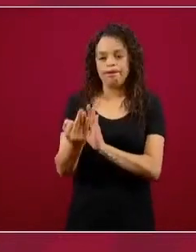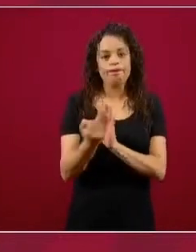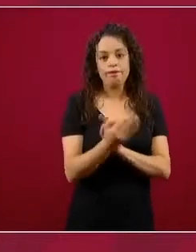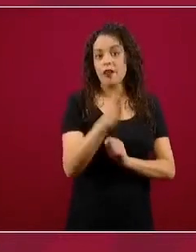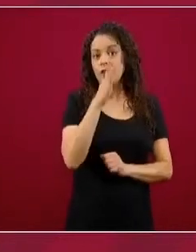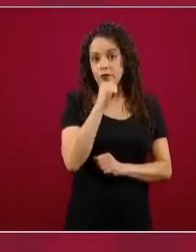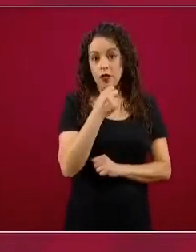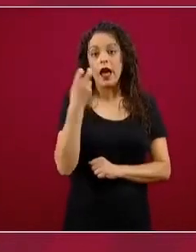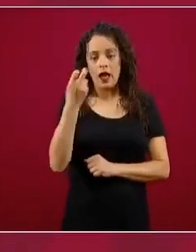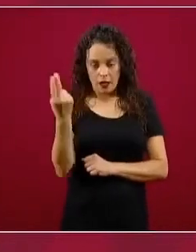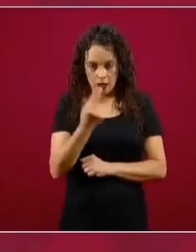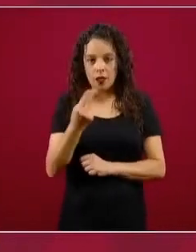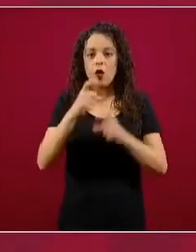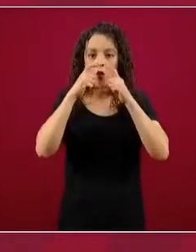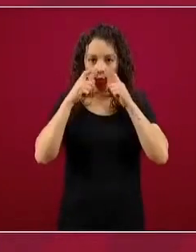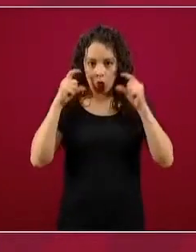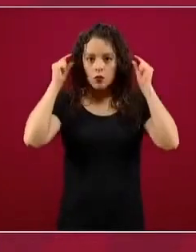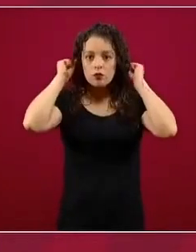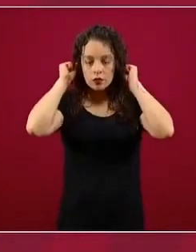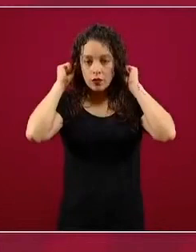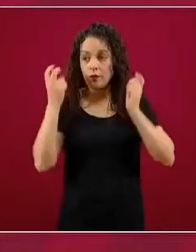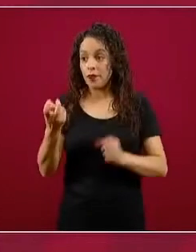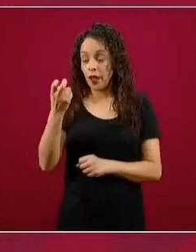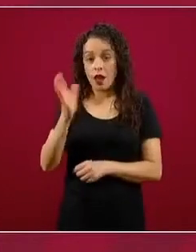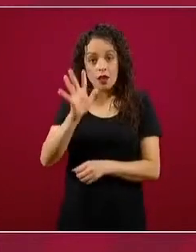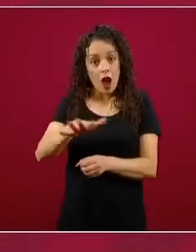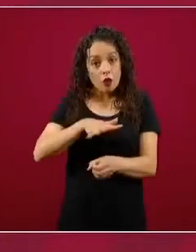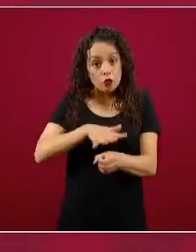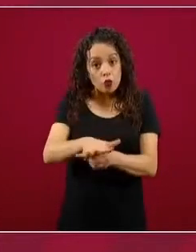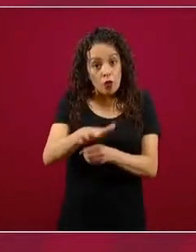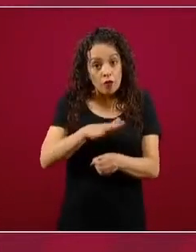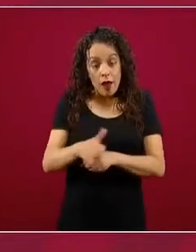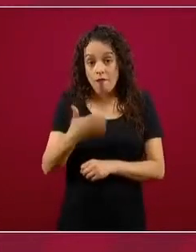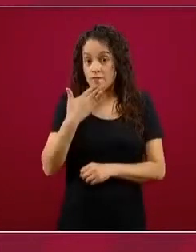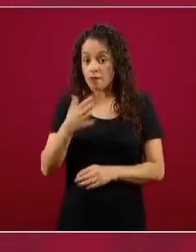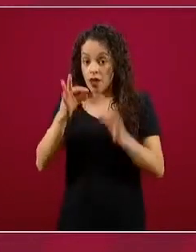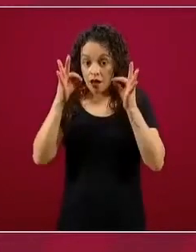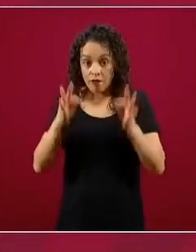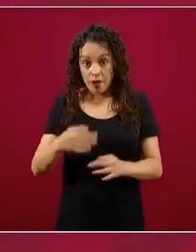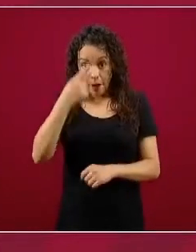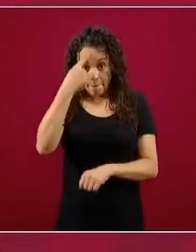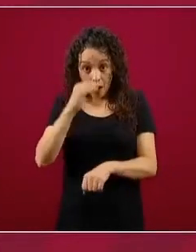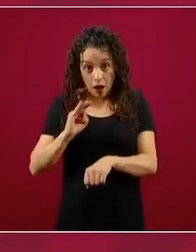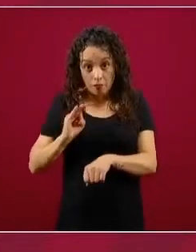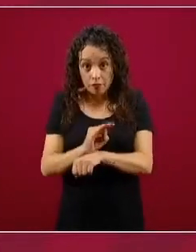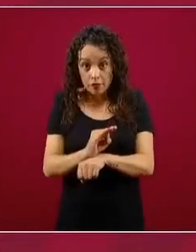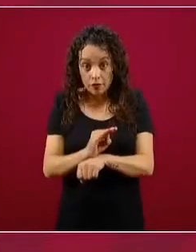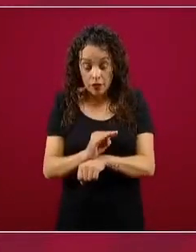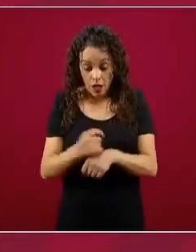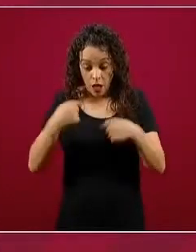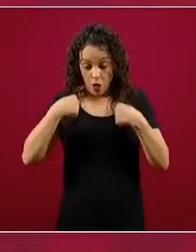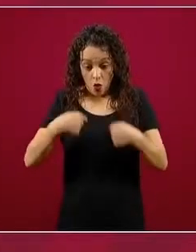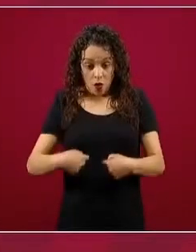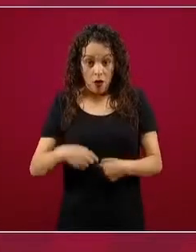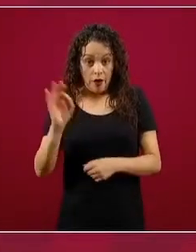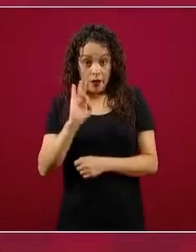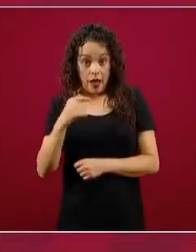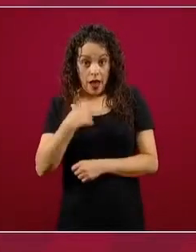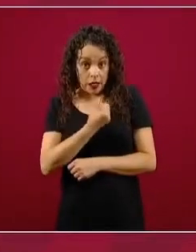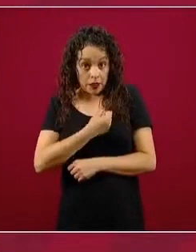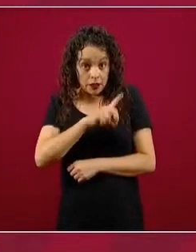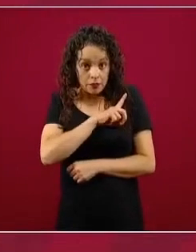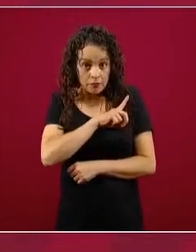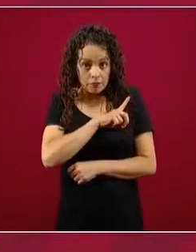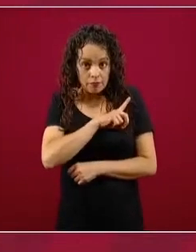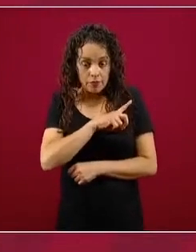vez, no es una medida suficientemente efectiva para proteger al individuo sano de recibir los